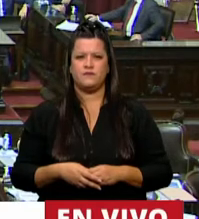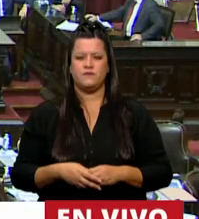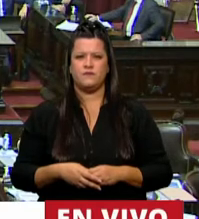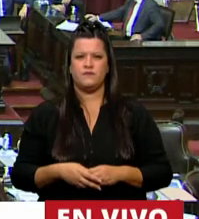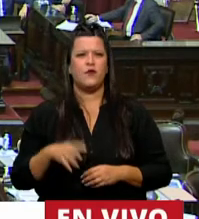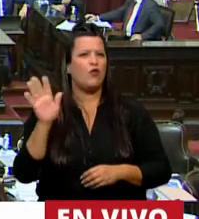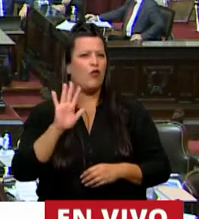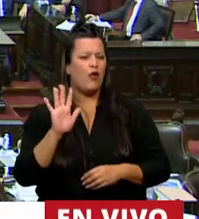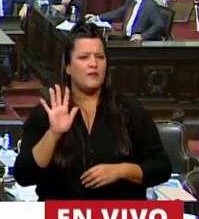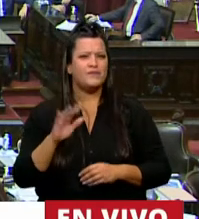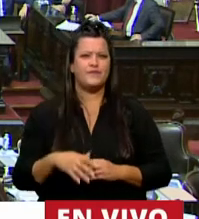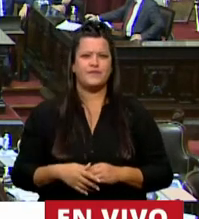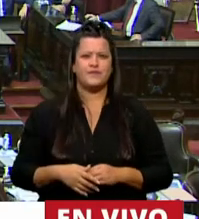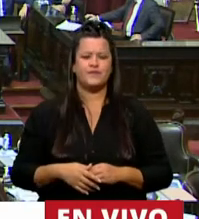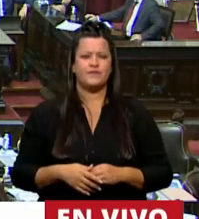Hola, hola.